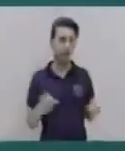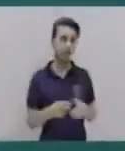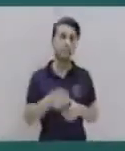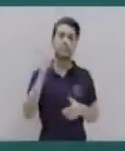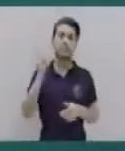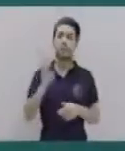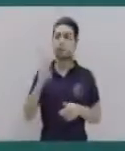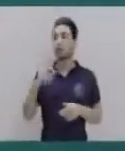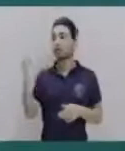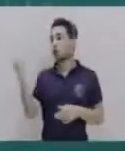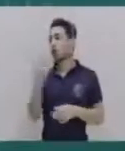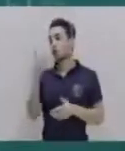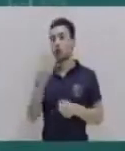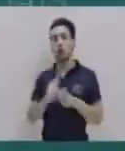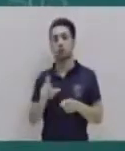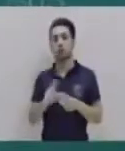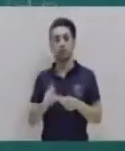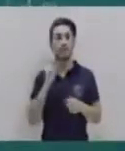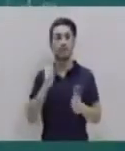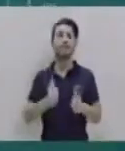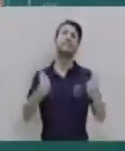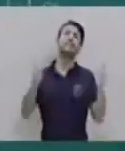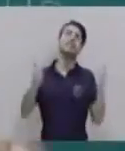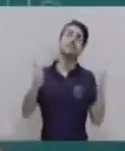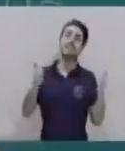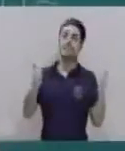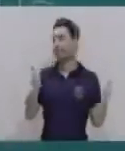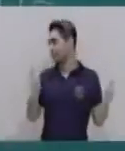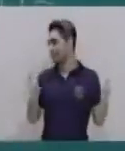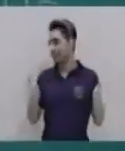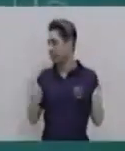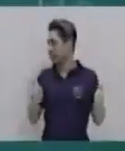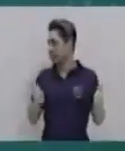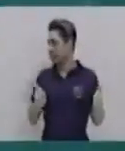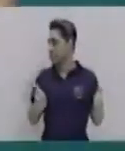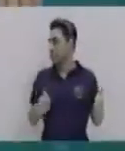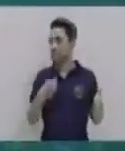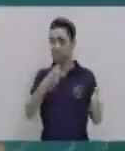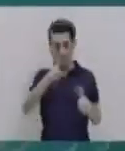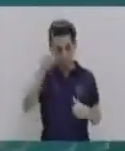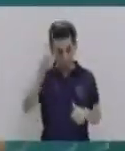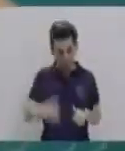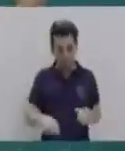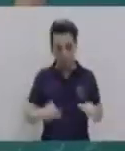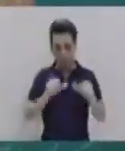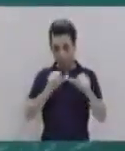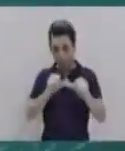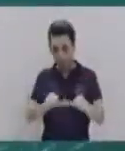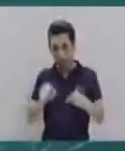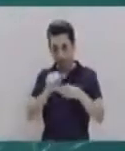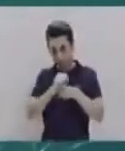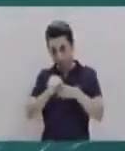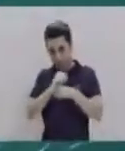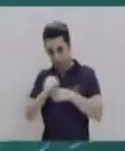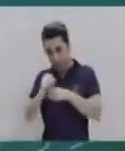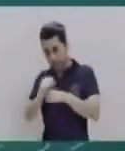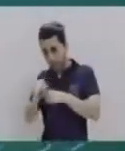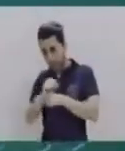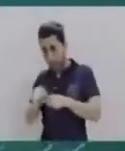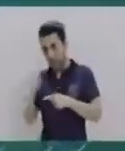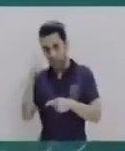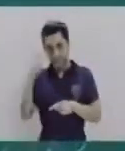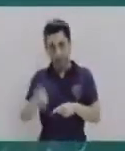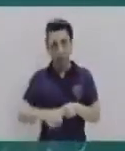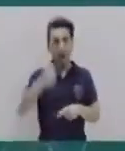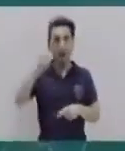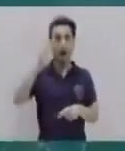cosas salen bien a la primera vez y como se los hemos dicho en estos segmentos, deben de seguir practicando y practicando para lograr